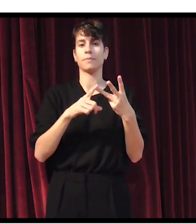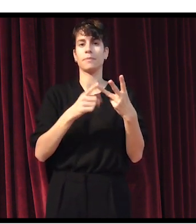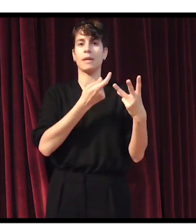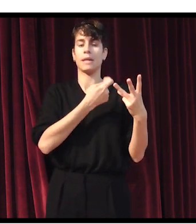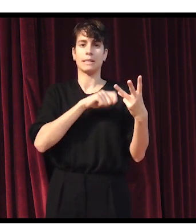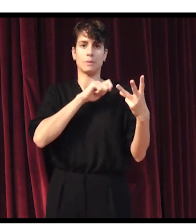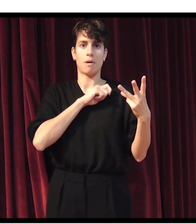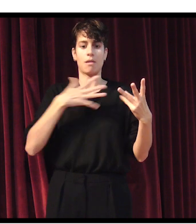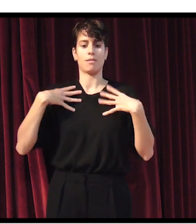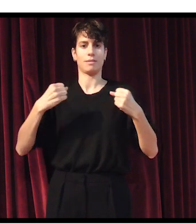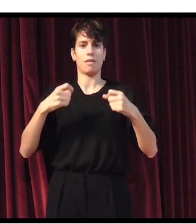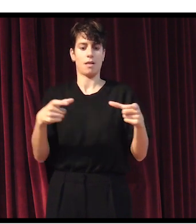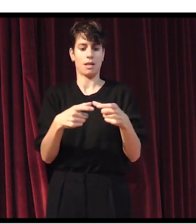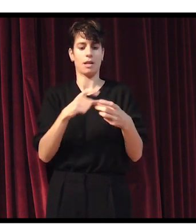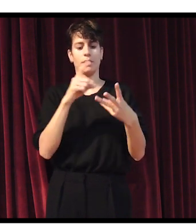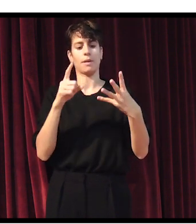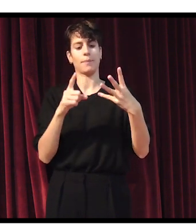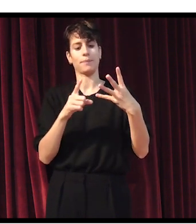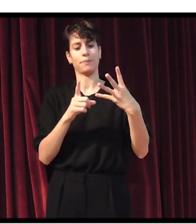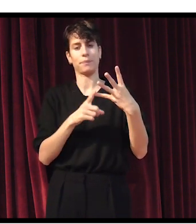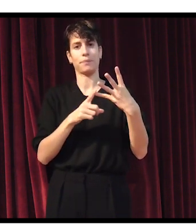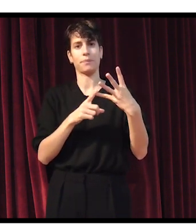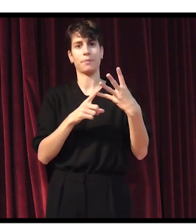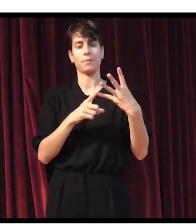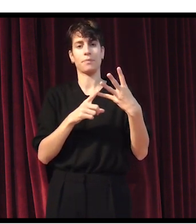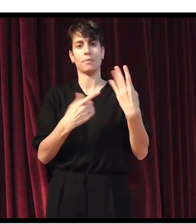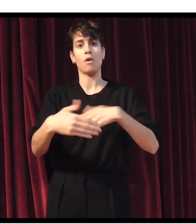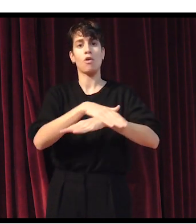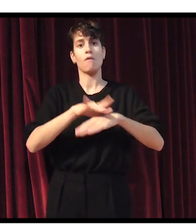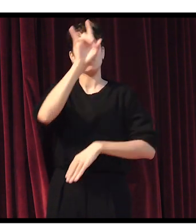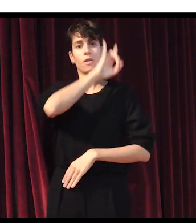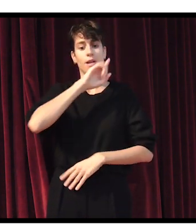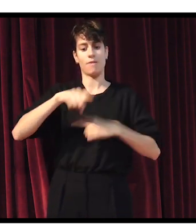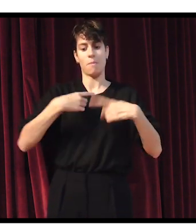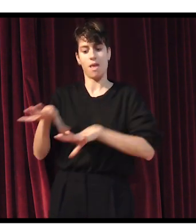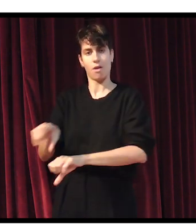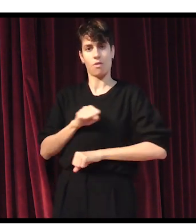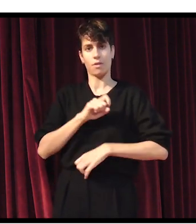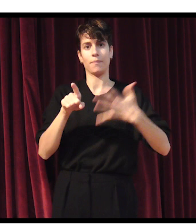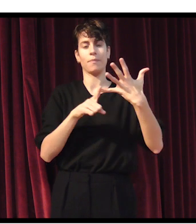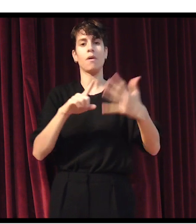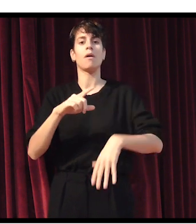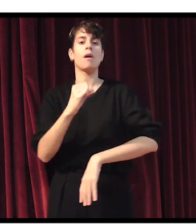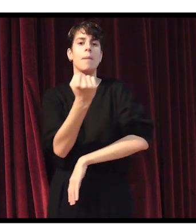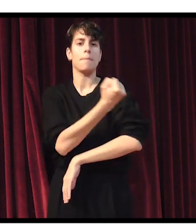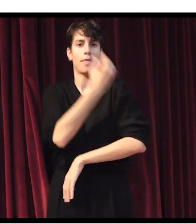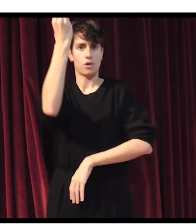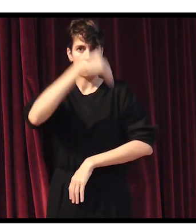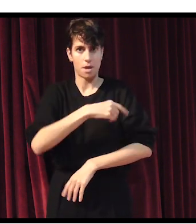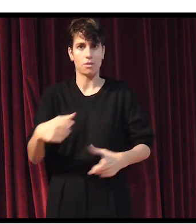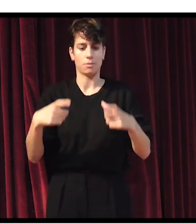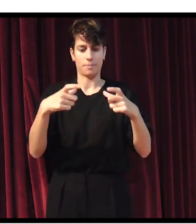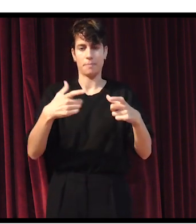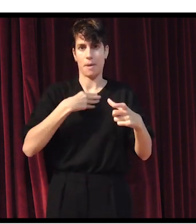Español, la resolución de acogimiento familiar del Gobierno de Canarias, el volante de empadronamiento, la solicitud